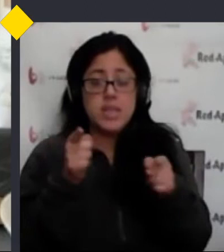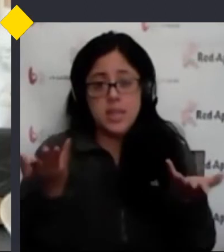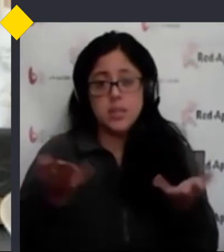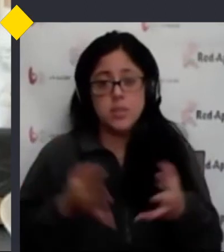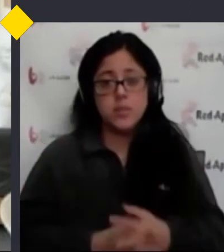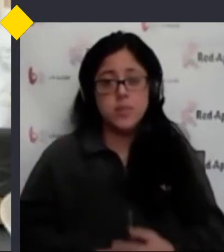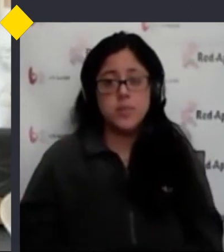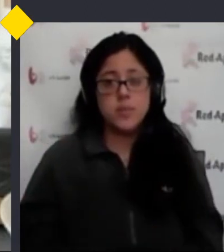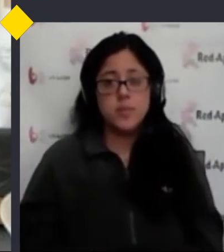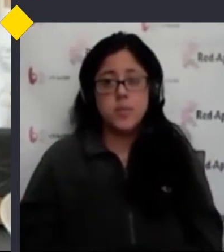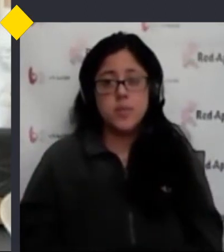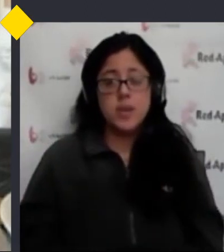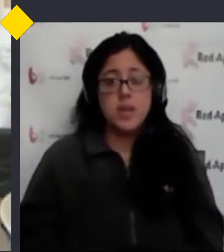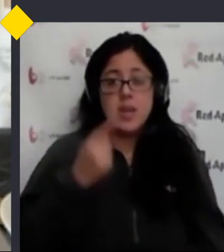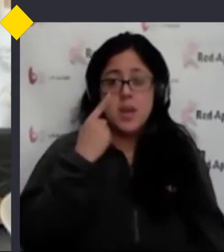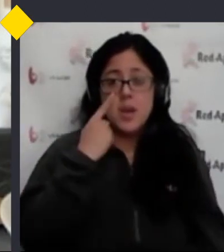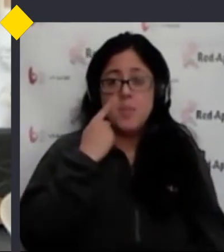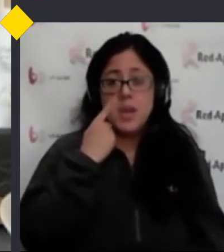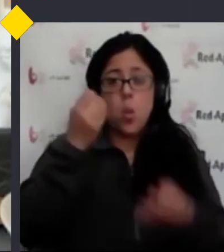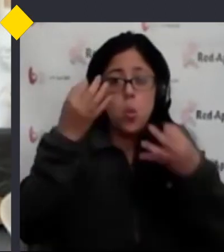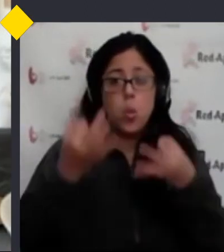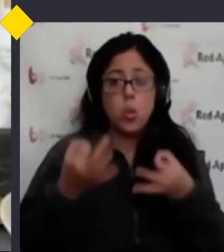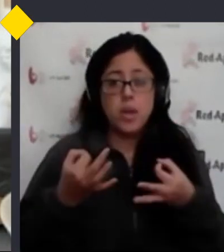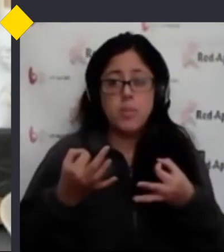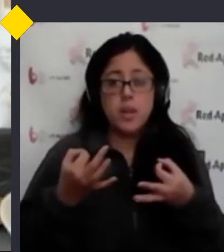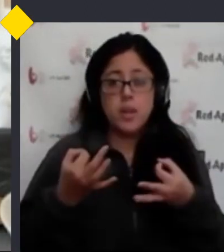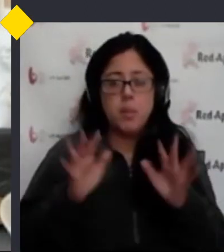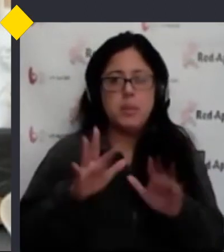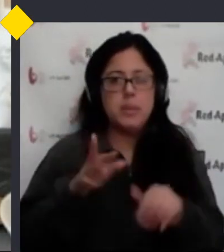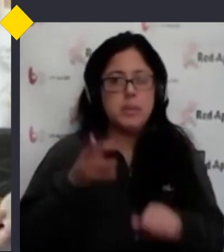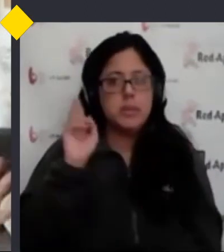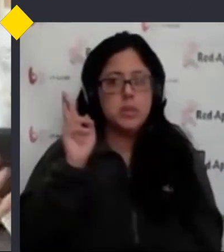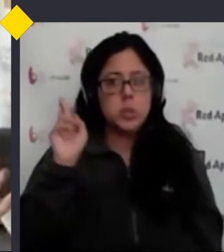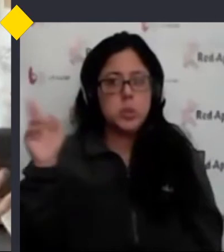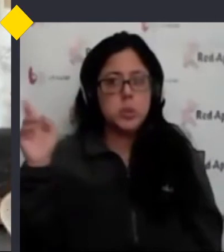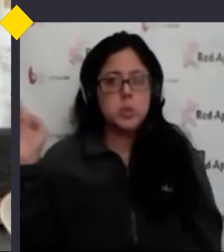Mira, justamente hay un poco de retorno.